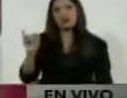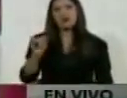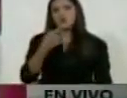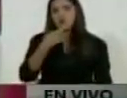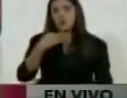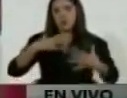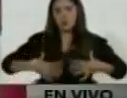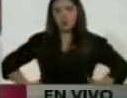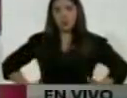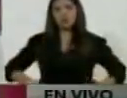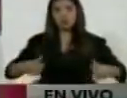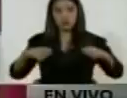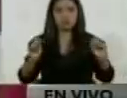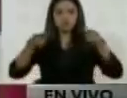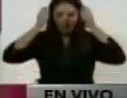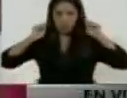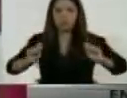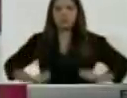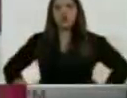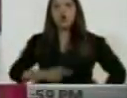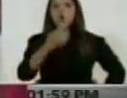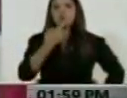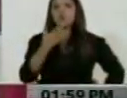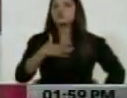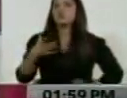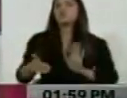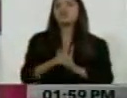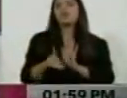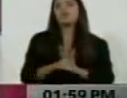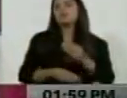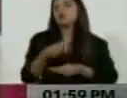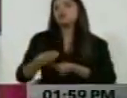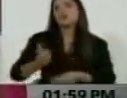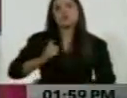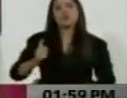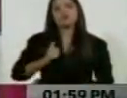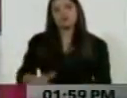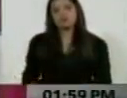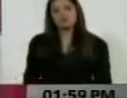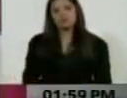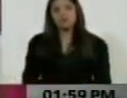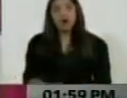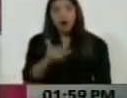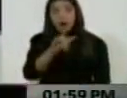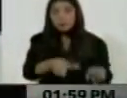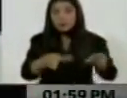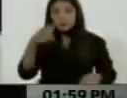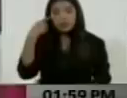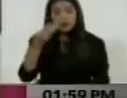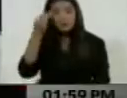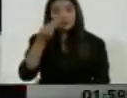rojito. Y como yo me he visto de rojo rojito, yo tengo derecho a hacer lo que sea. Hay gente que piensa así.